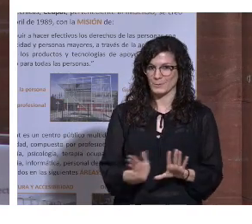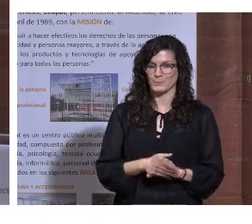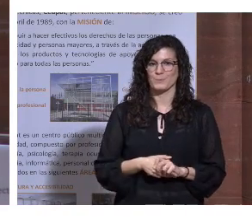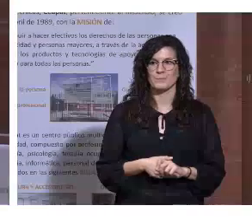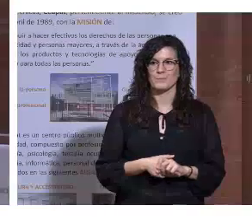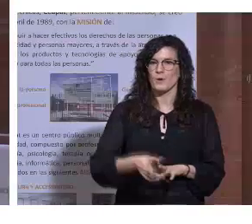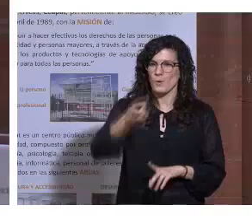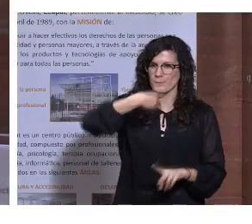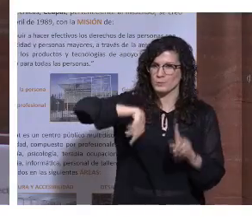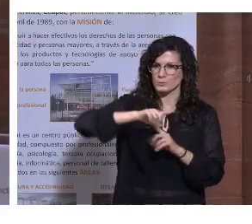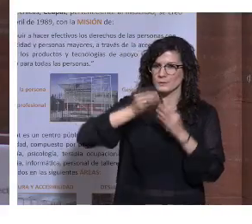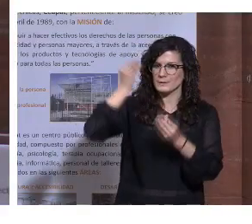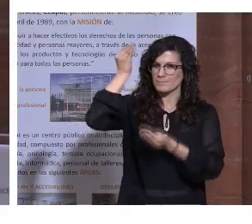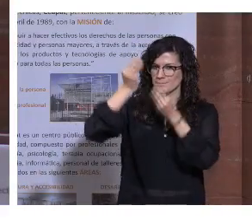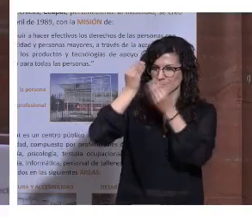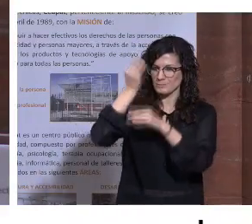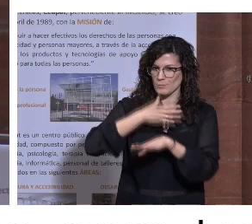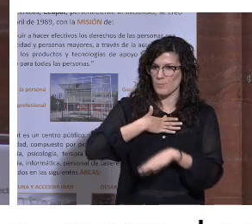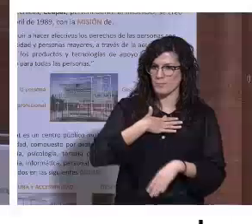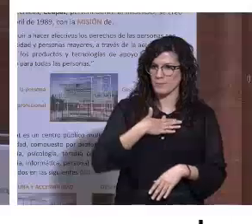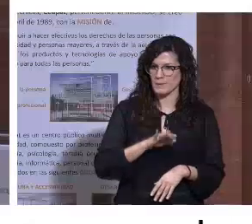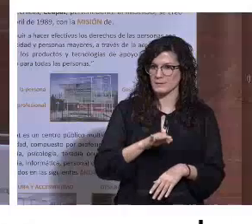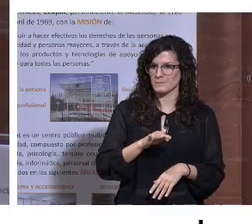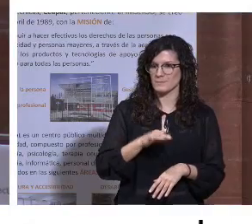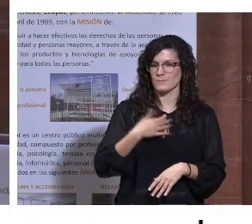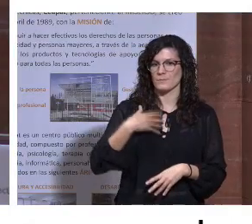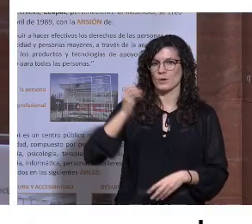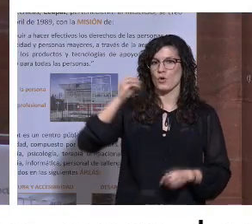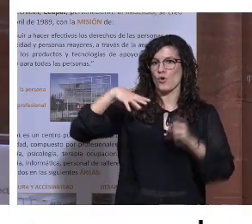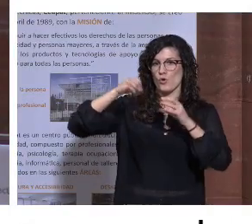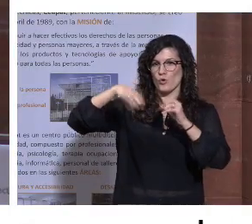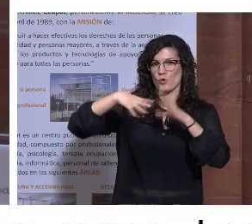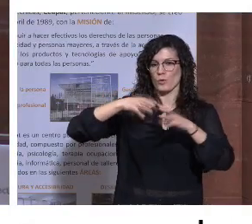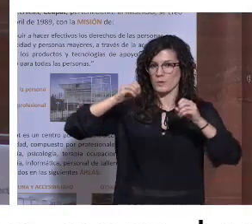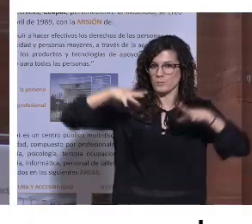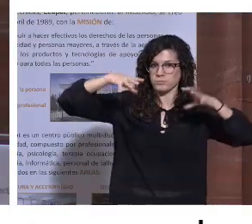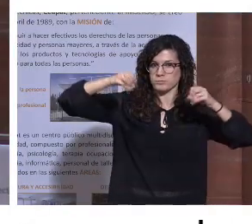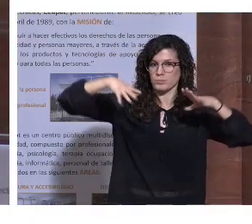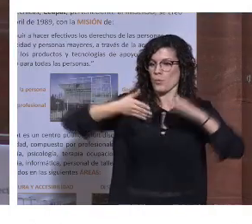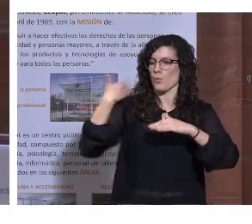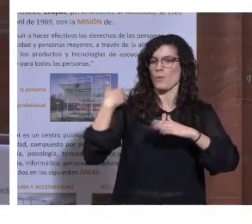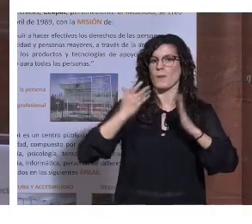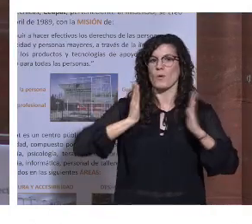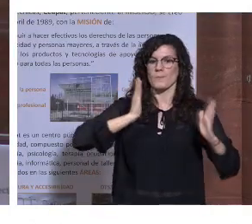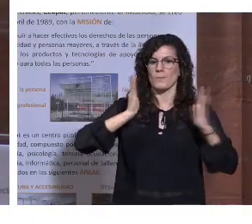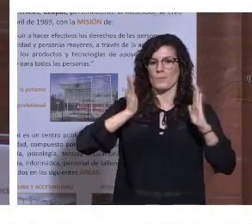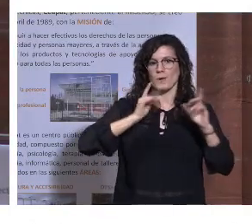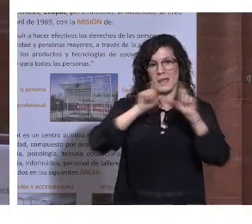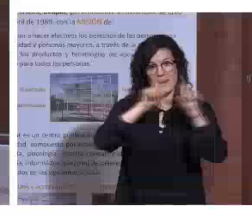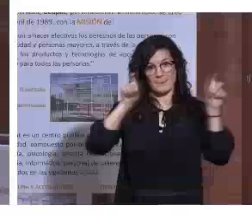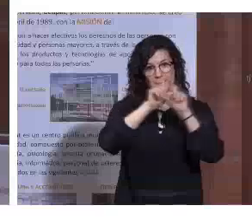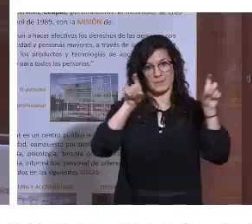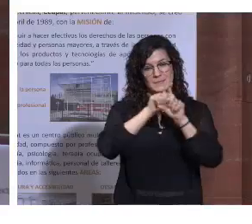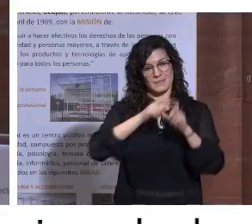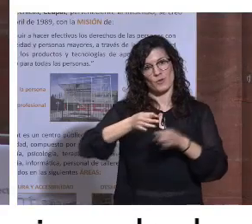pero os podéis imaginar la cantidad de luces que se encendieron cuando los empresarios de las Islas Baleares, porque así